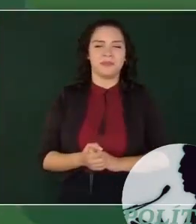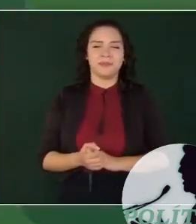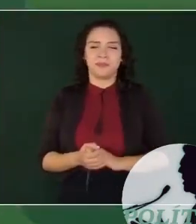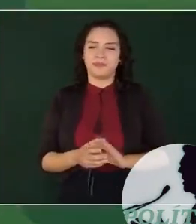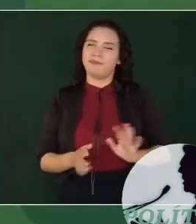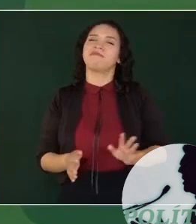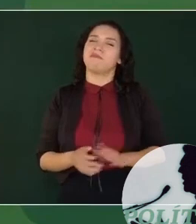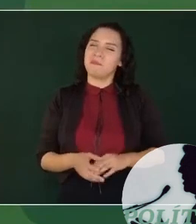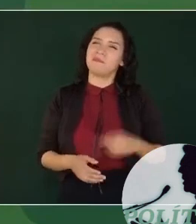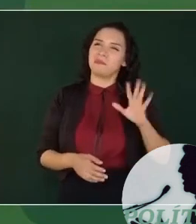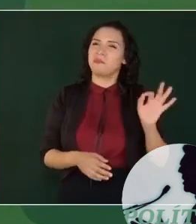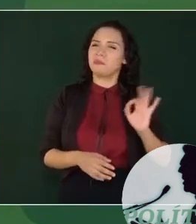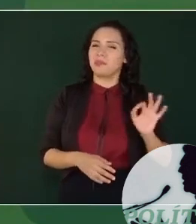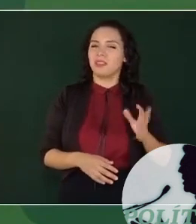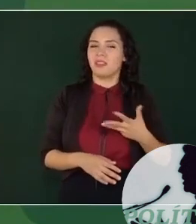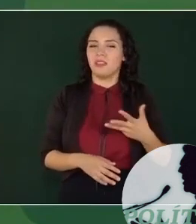trae